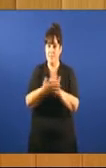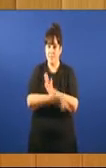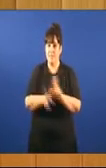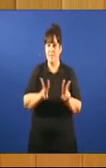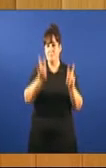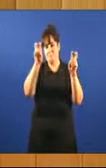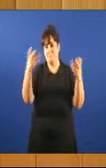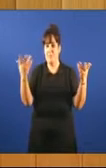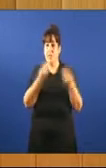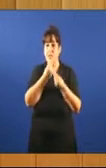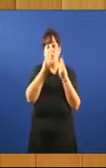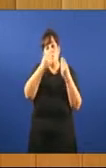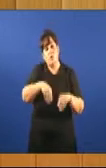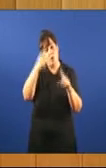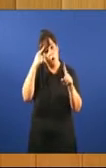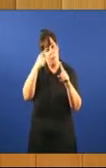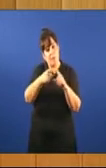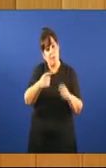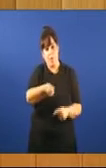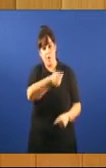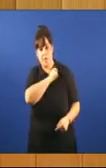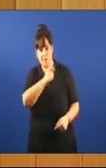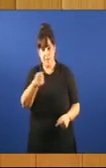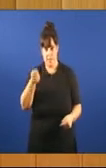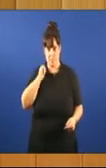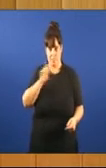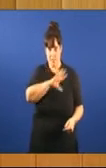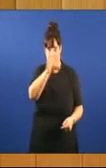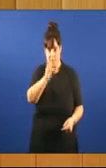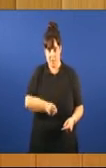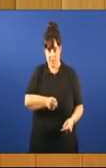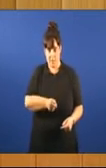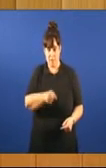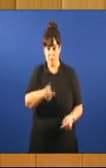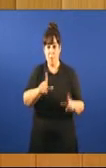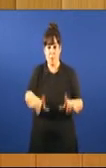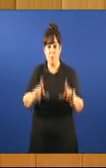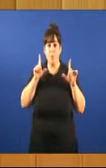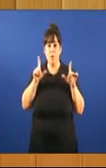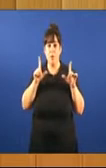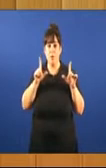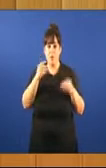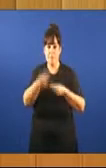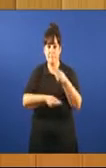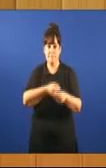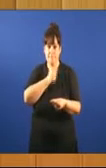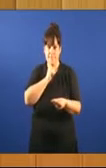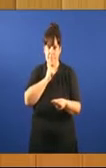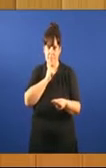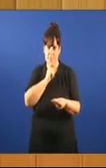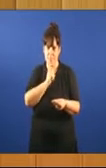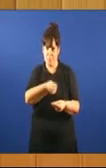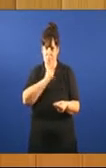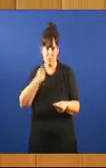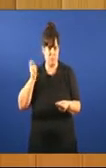escravos afro-norteamericanos. Nesa serie, o seu protagonista era cosido a